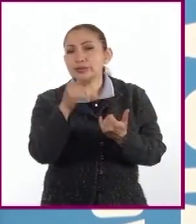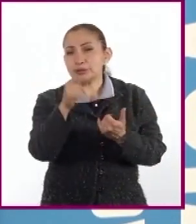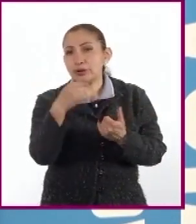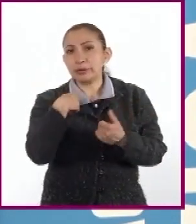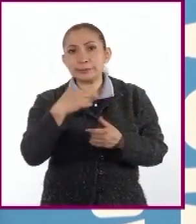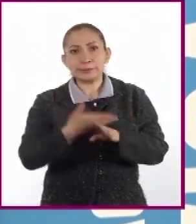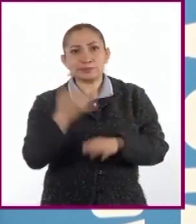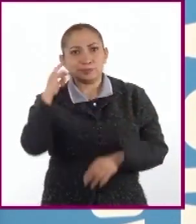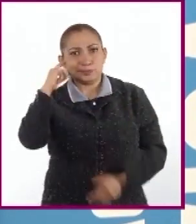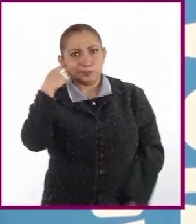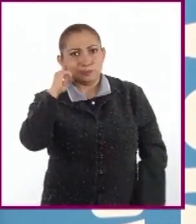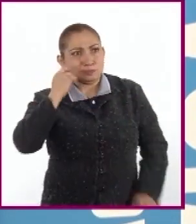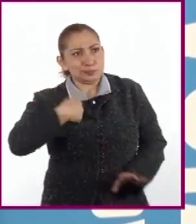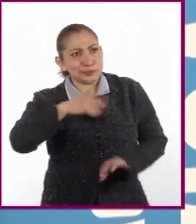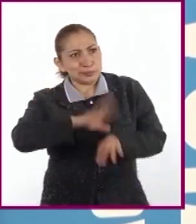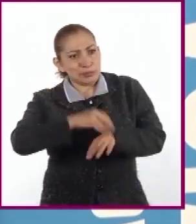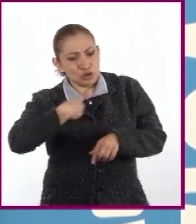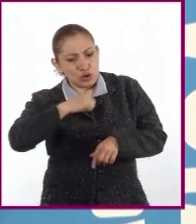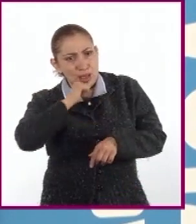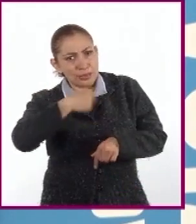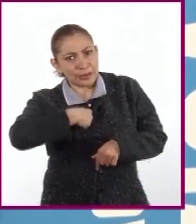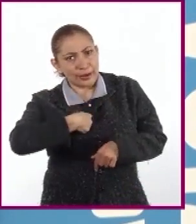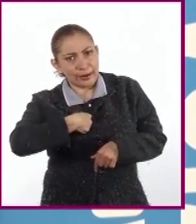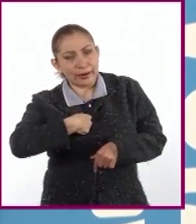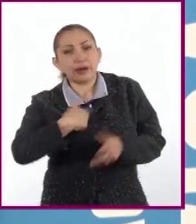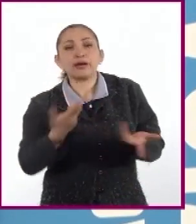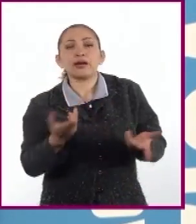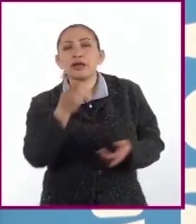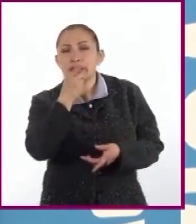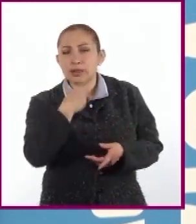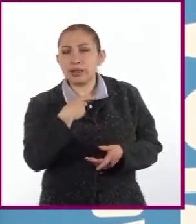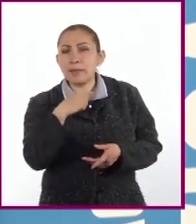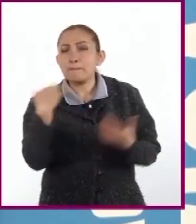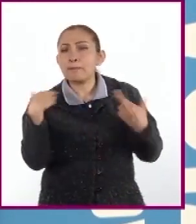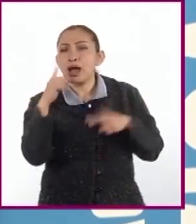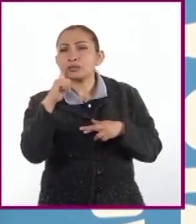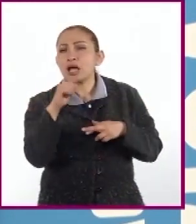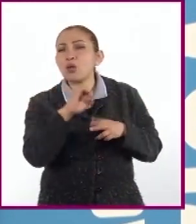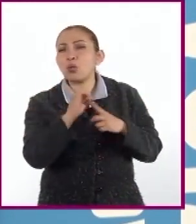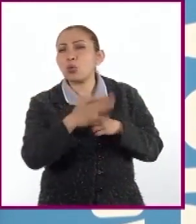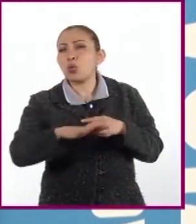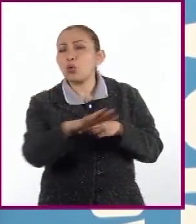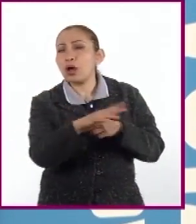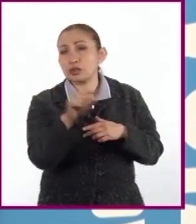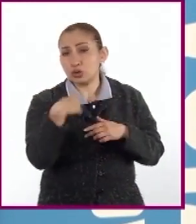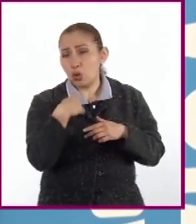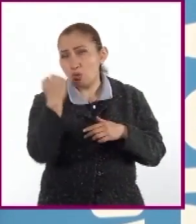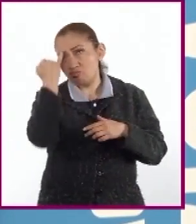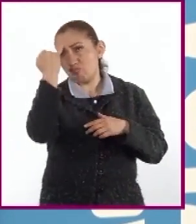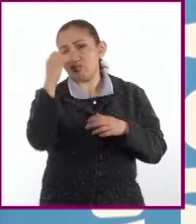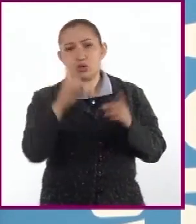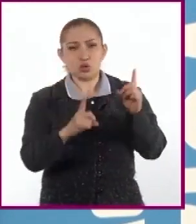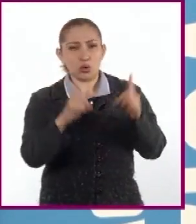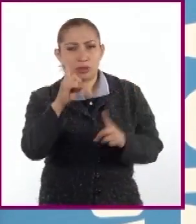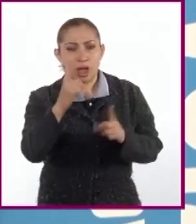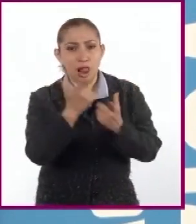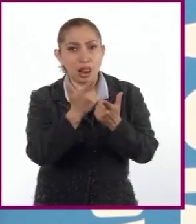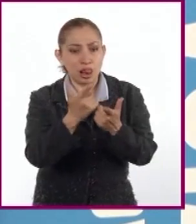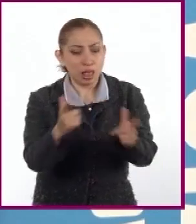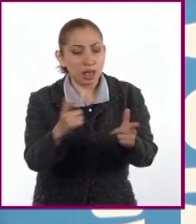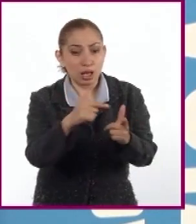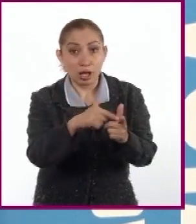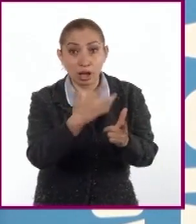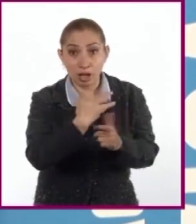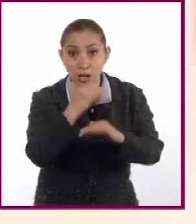estarían muy molestas y molestos con ello. Maestra Betina, con la situación anterior me surge una duda. ¿La libertad